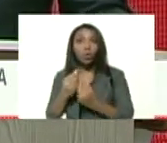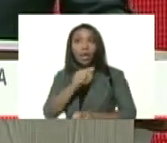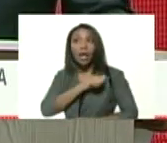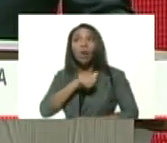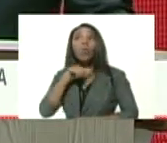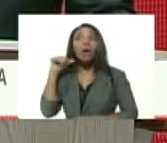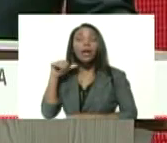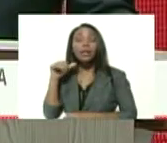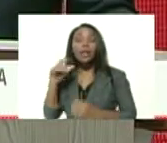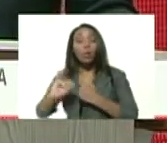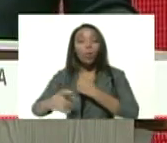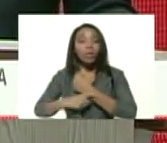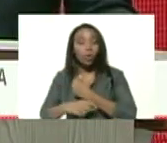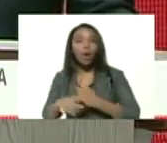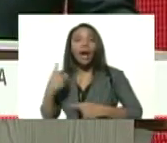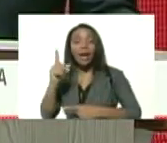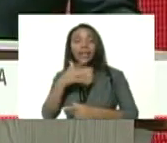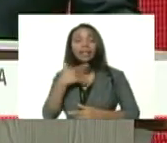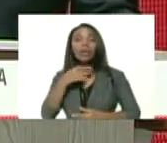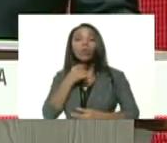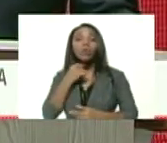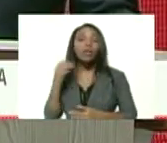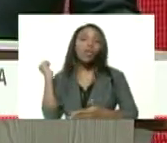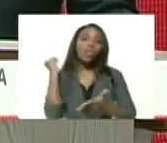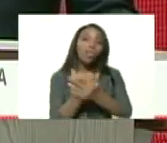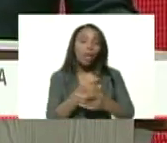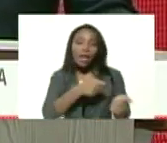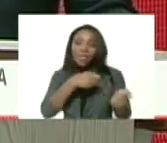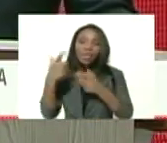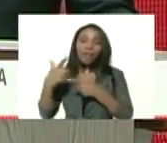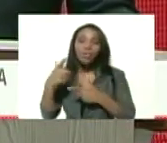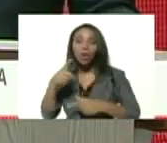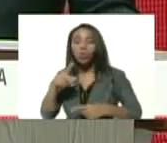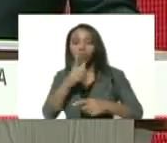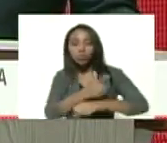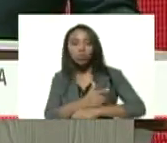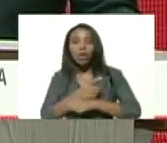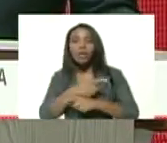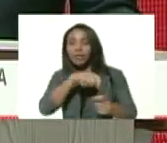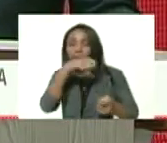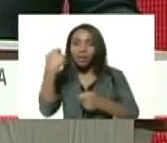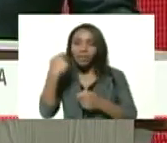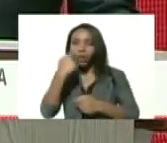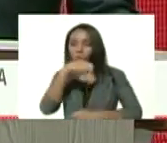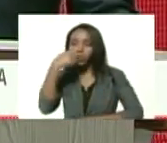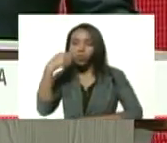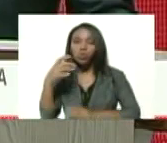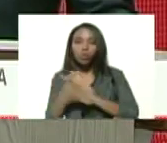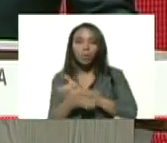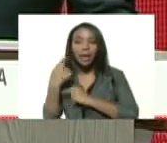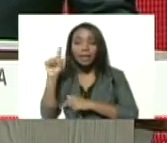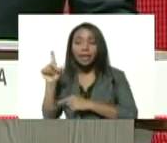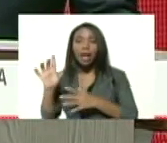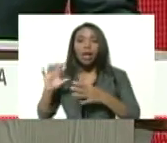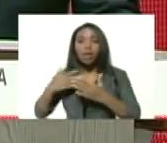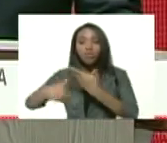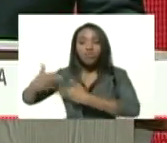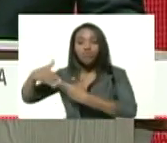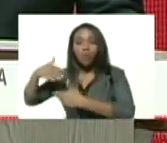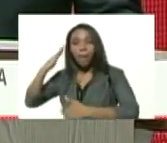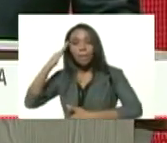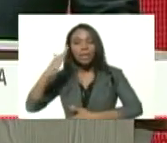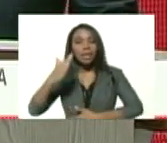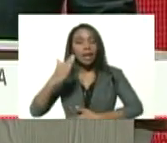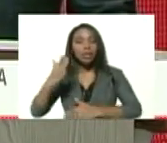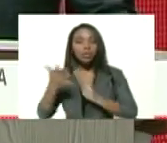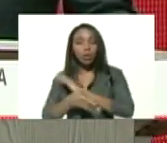están con el asesinato, están con el tráfico de armas, están con el tráfico de drogas, están con las relaciones con paramilitares,